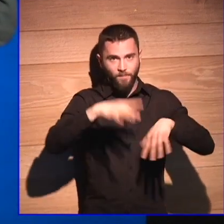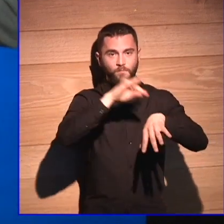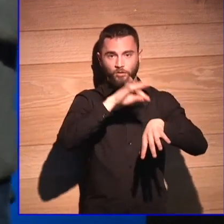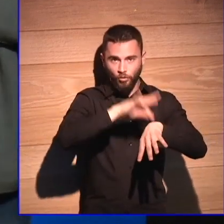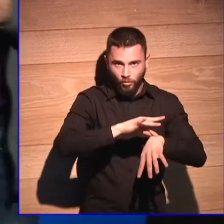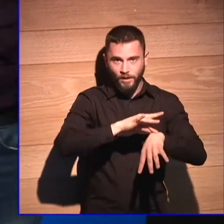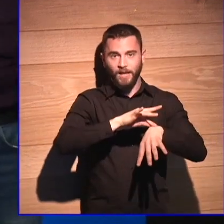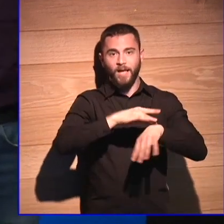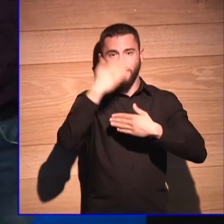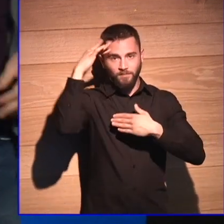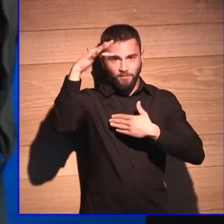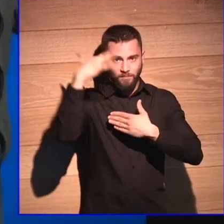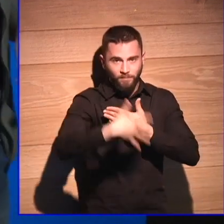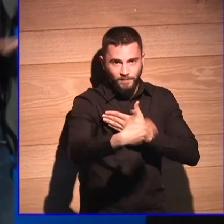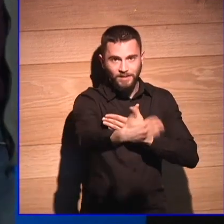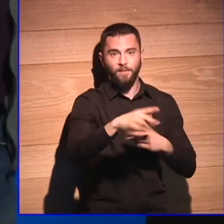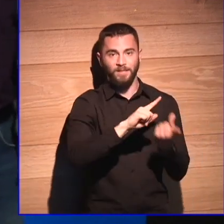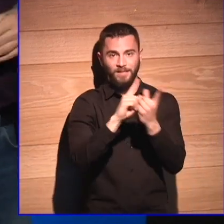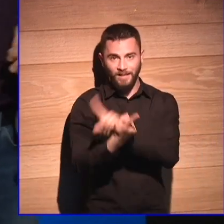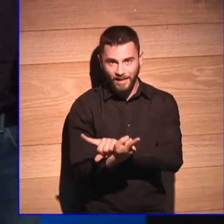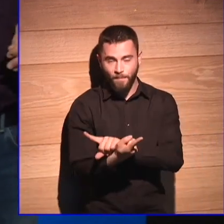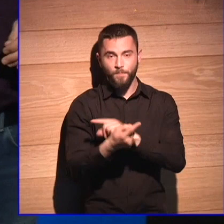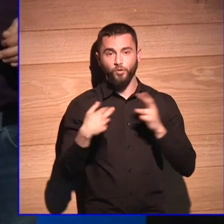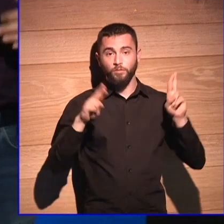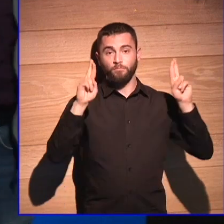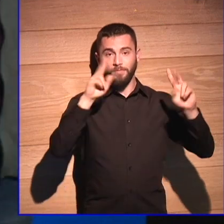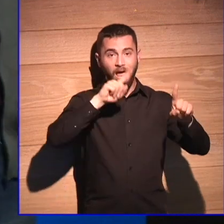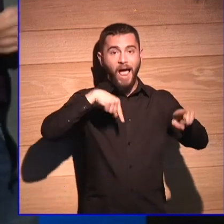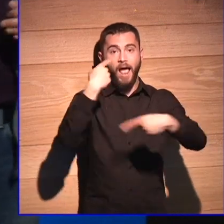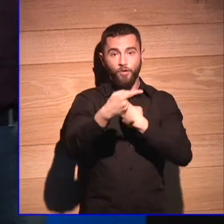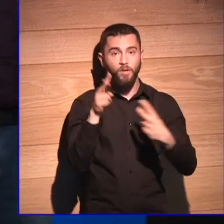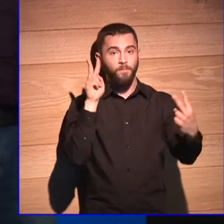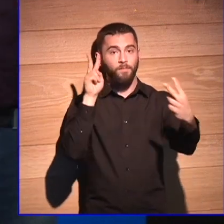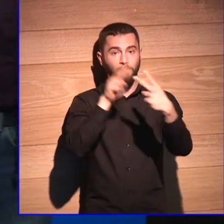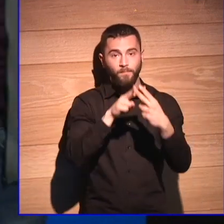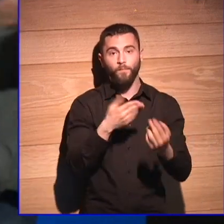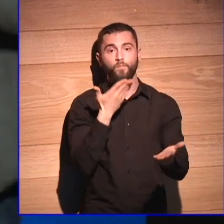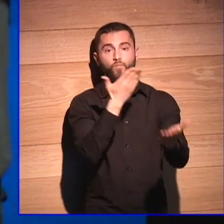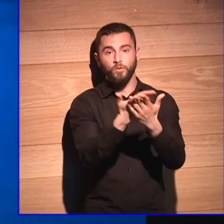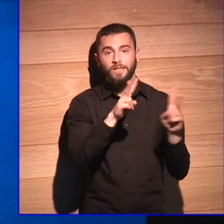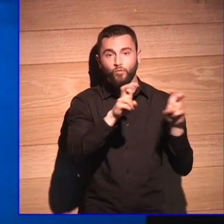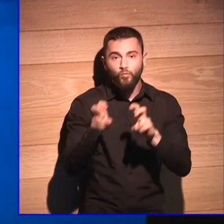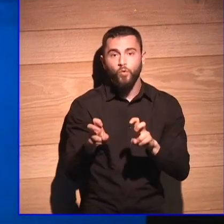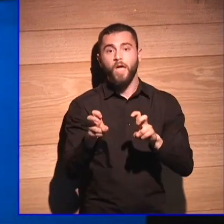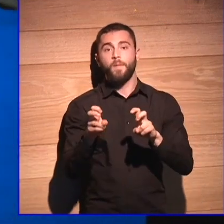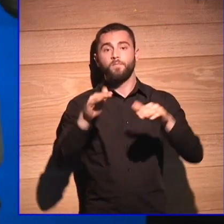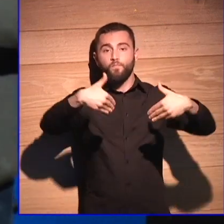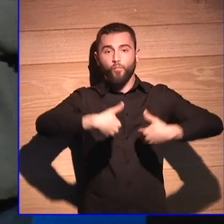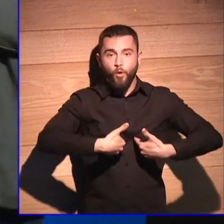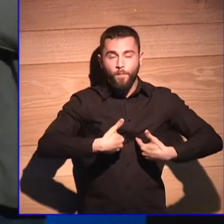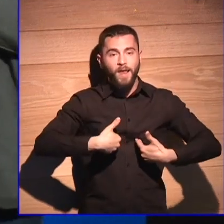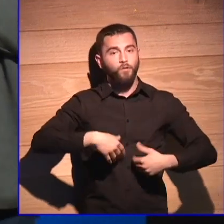expectativas, cambios, y por lo tanto esperamos veros el año que viene, volver con nuevas propuestas, volver con todo aquello que